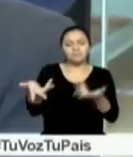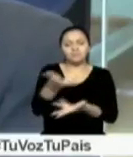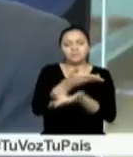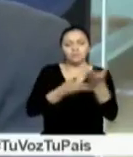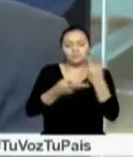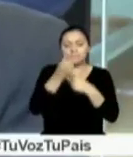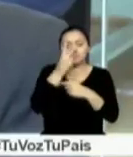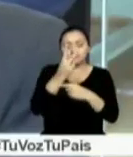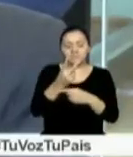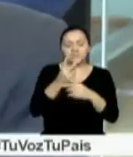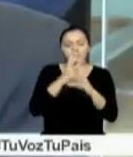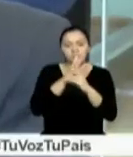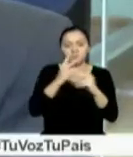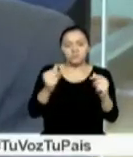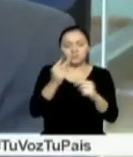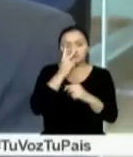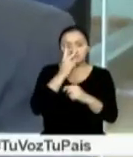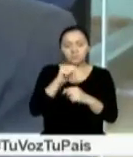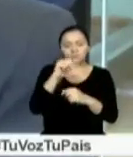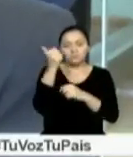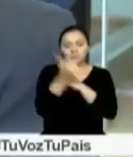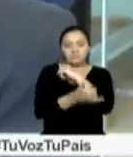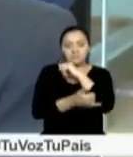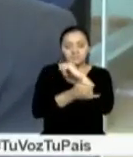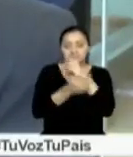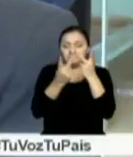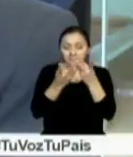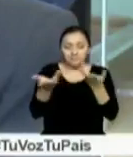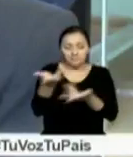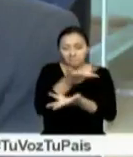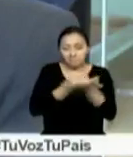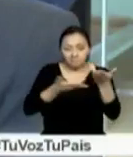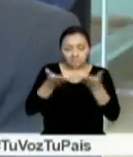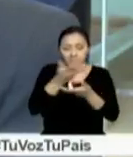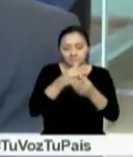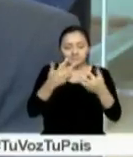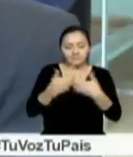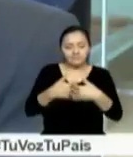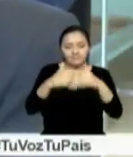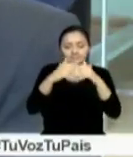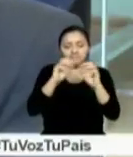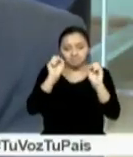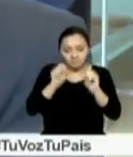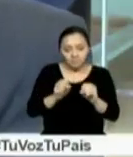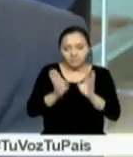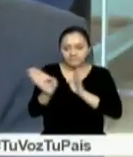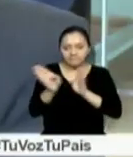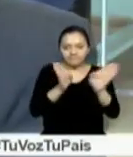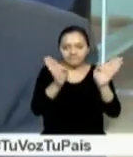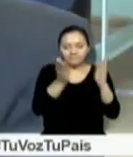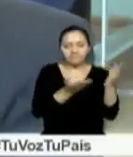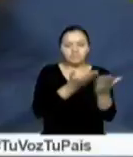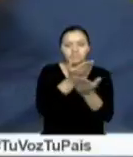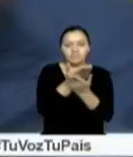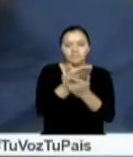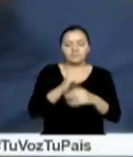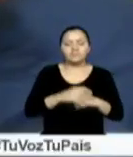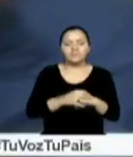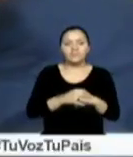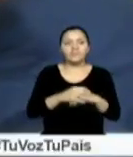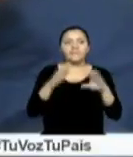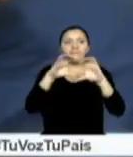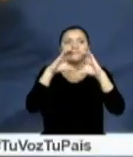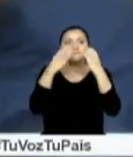libración en otras y para poder enriquecer de esa manera esta propuesta de ley la